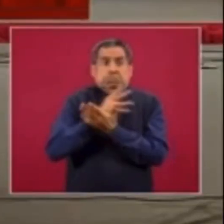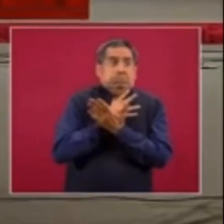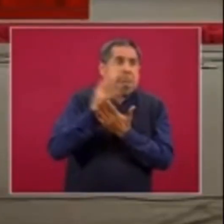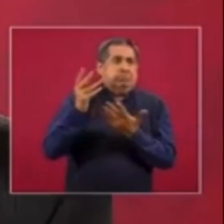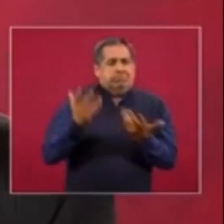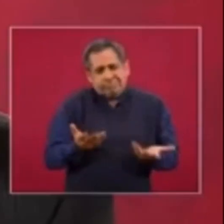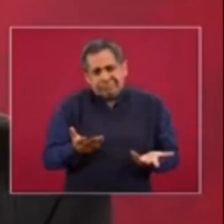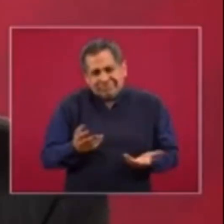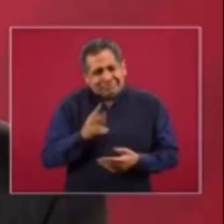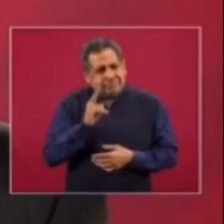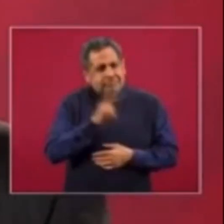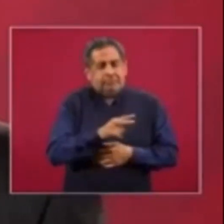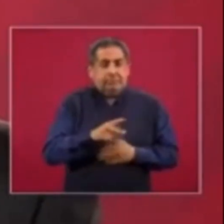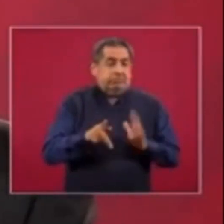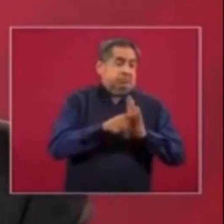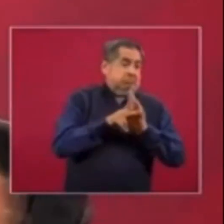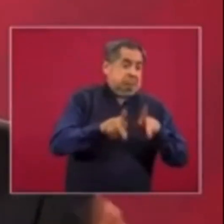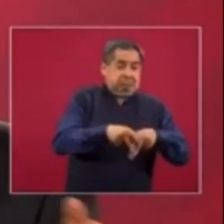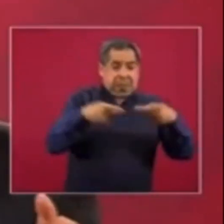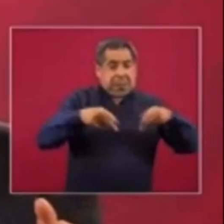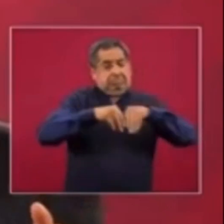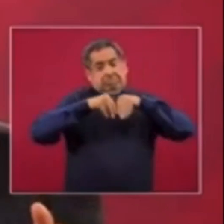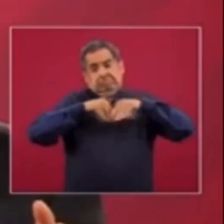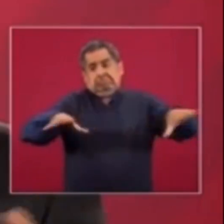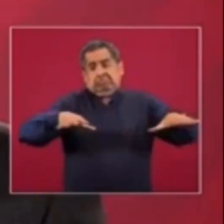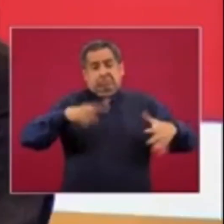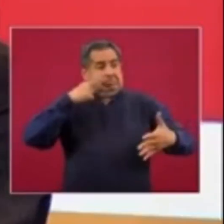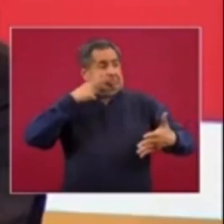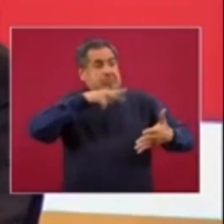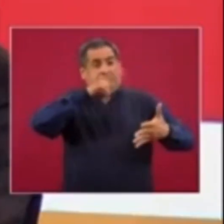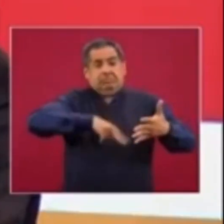efectivamente, poner en primeras planas estadísticas,